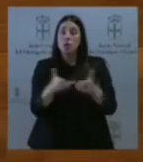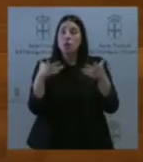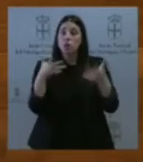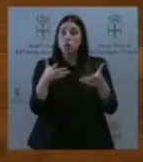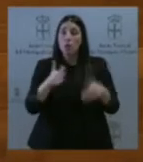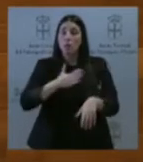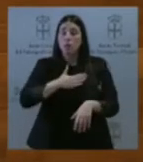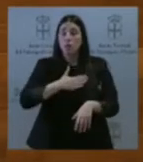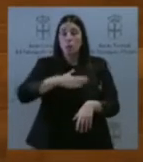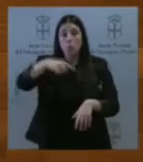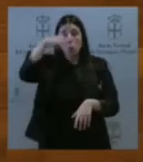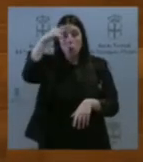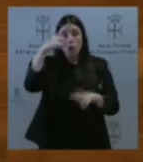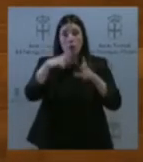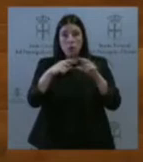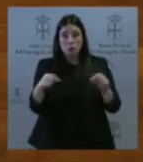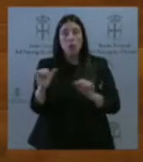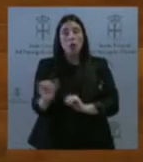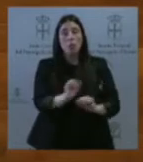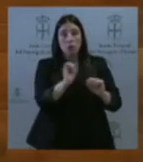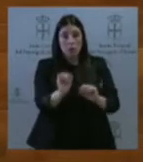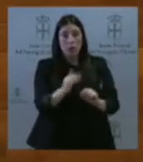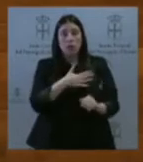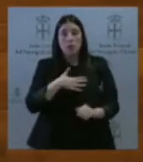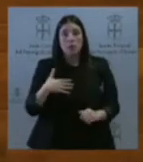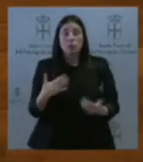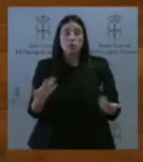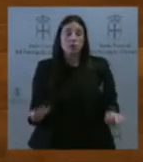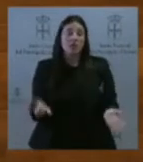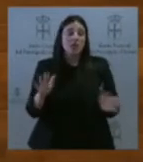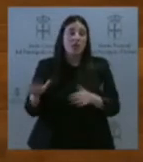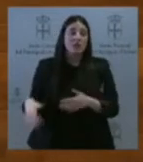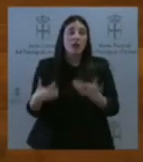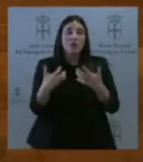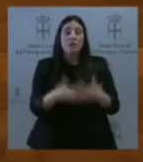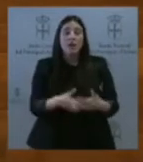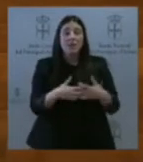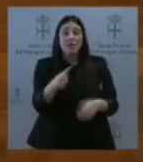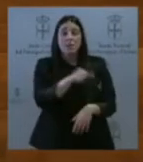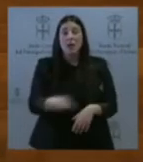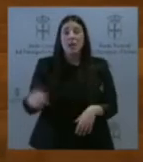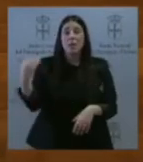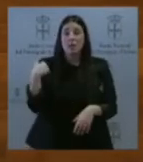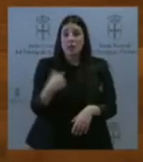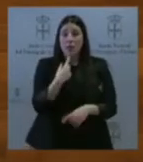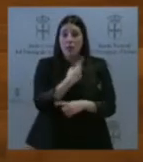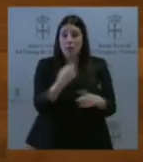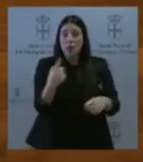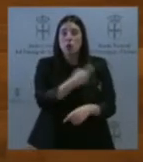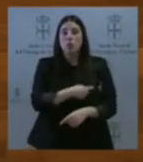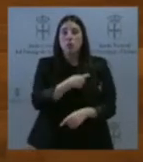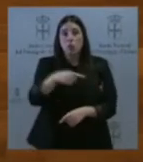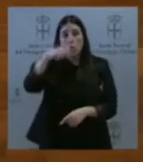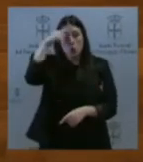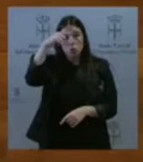La protección de la fábrica, pues mire, como expuse la semana pasada na Comisión de Cultura y, por supuesto, non tengo ningún recelo en volver a